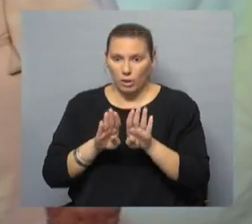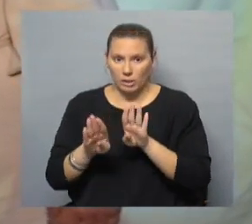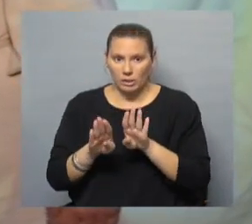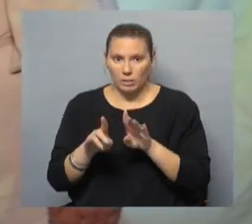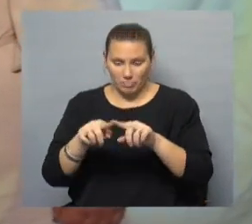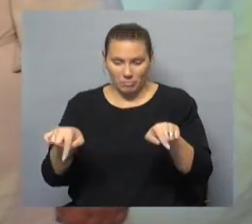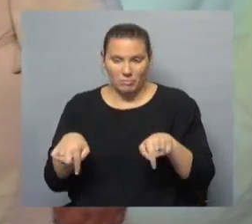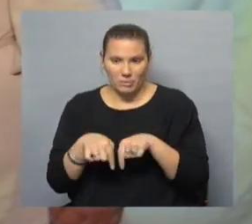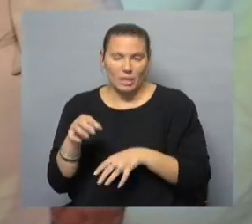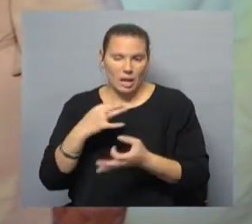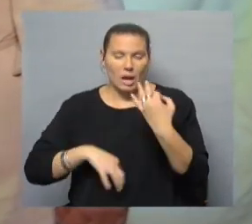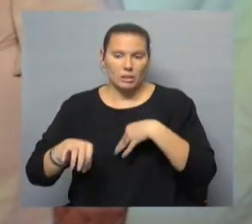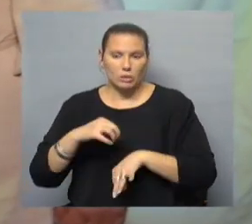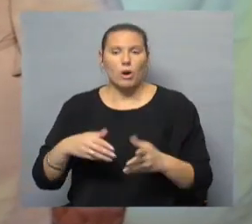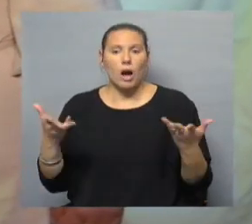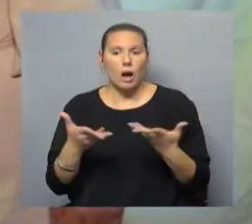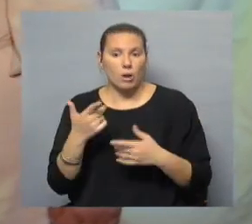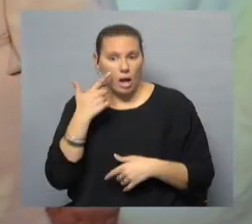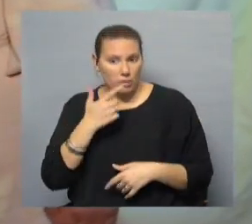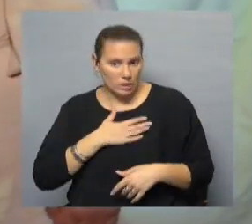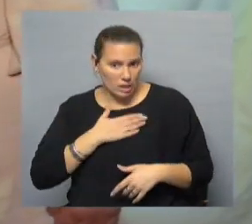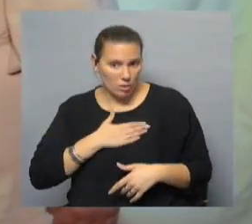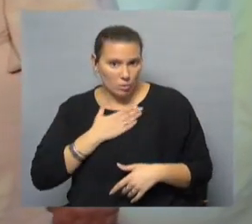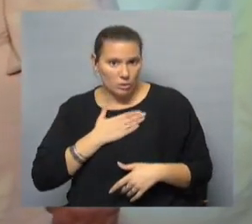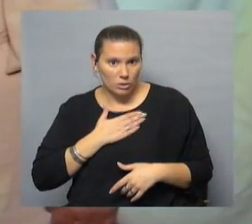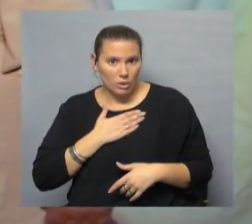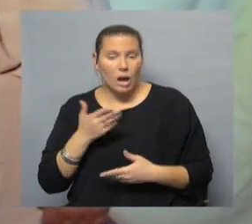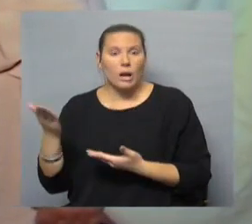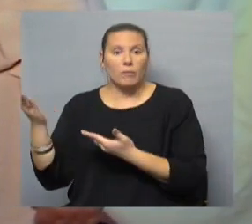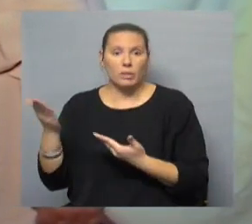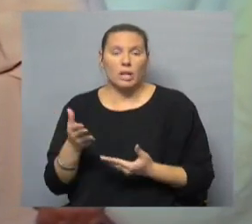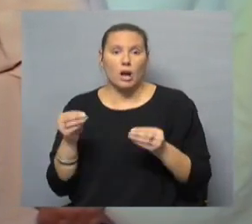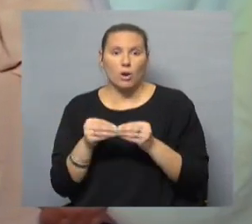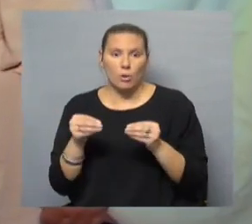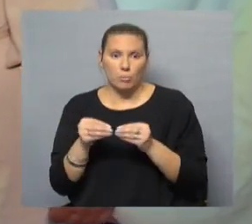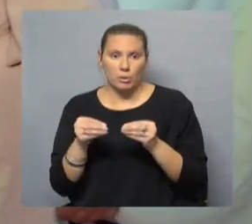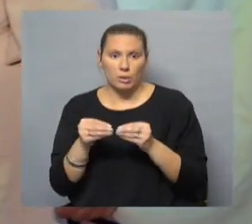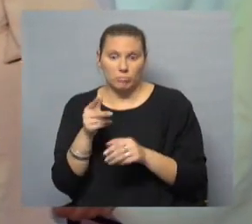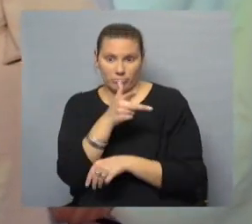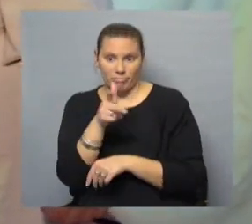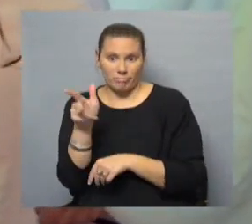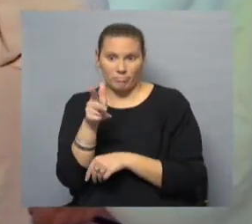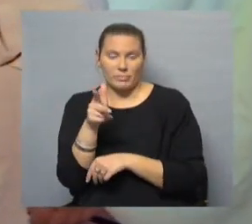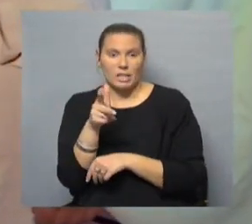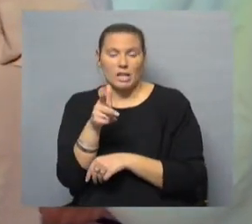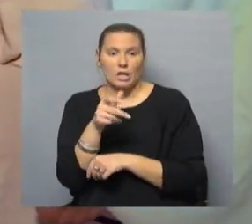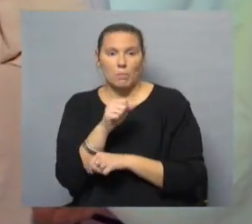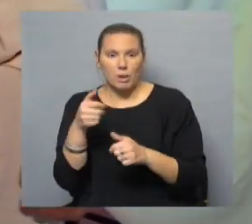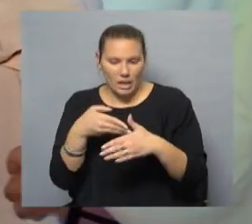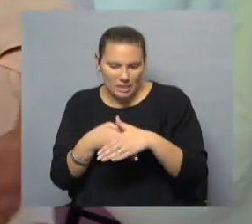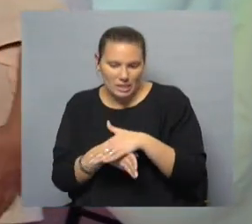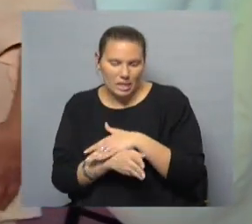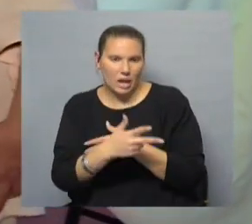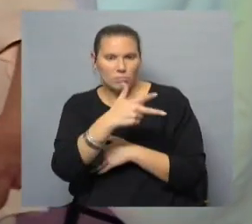la sala. Y ahora, si les parece, vamos a invitar a mi compañero camarógrafo a que entre a